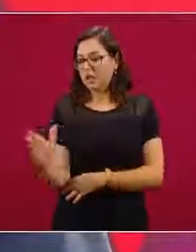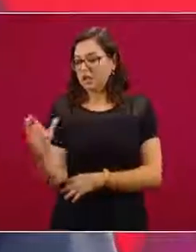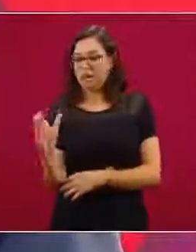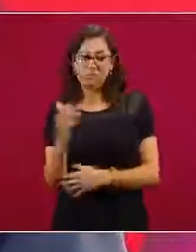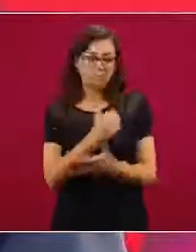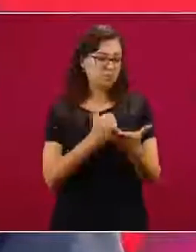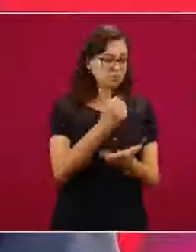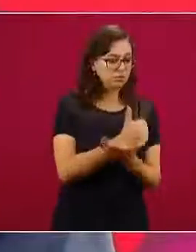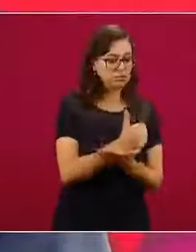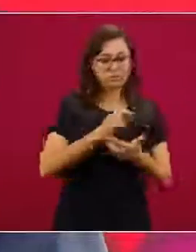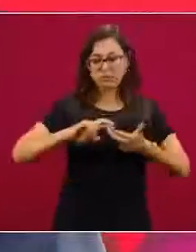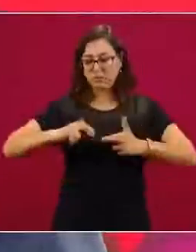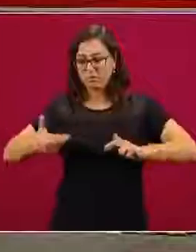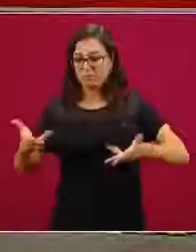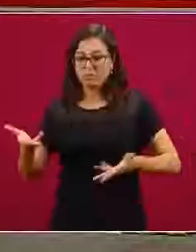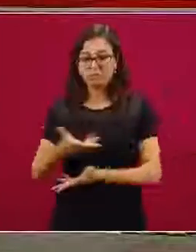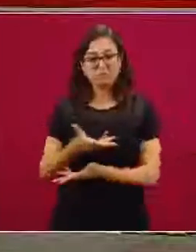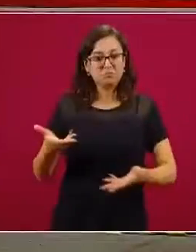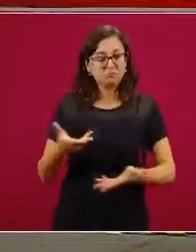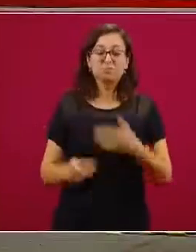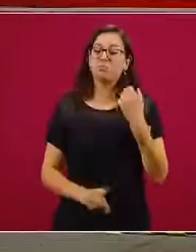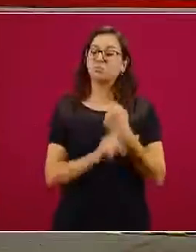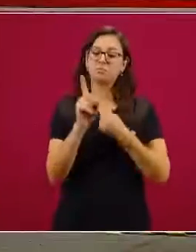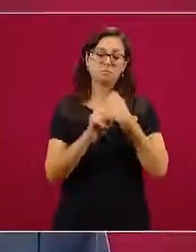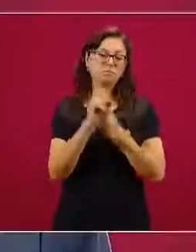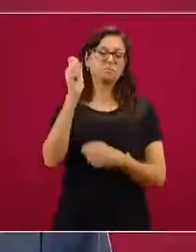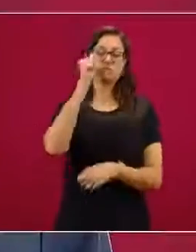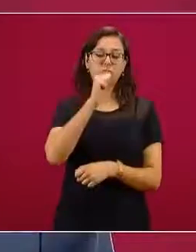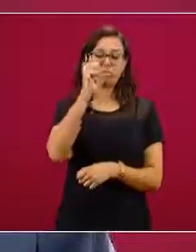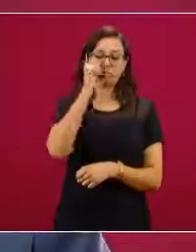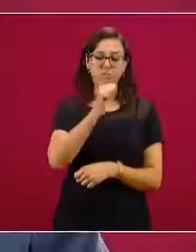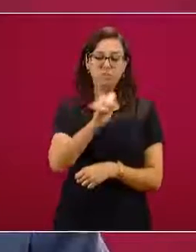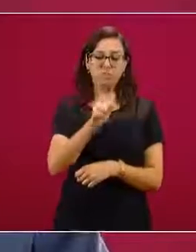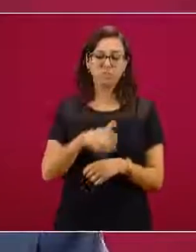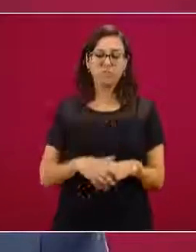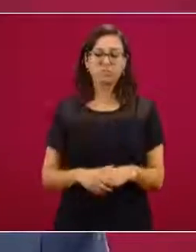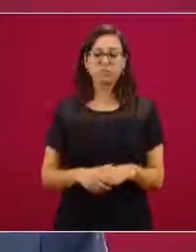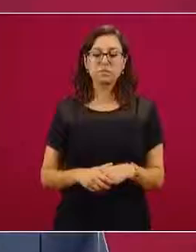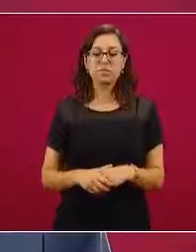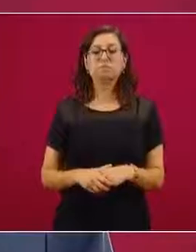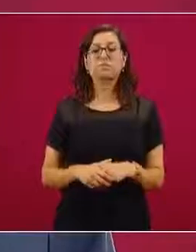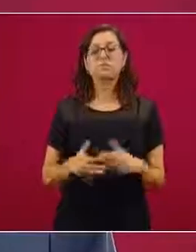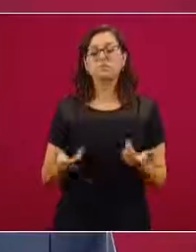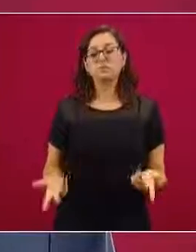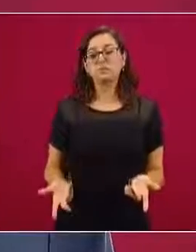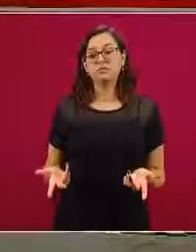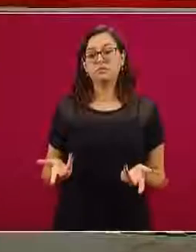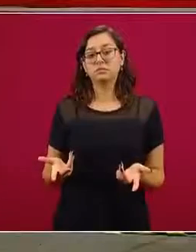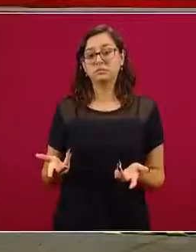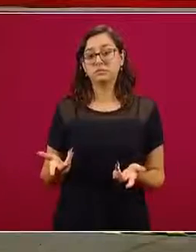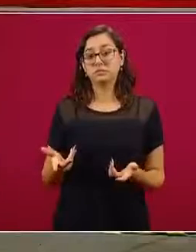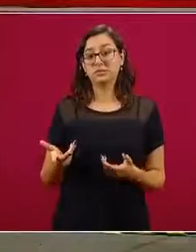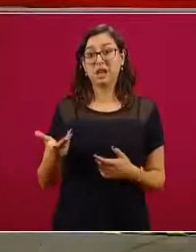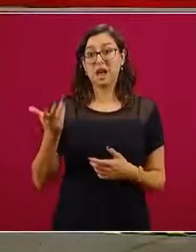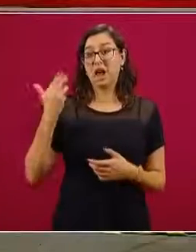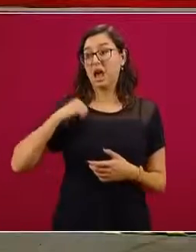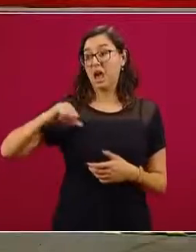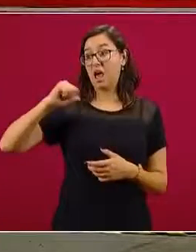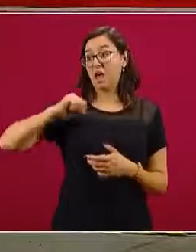las ciudades, es una relación problemática. De origen, los ejidos surgieron con una